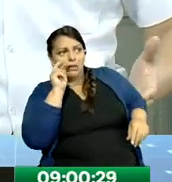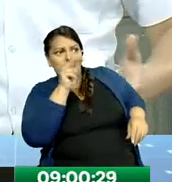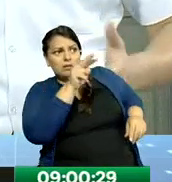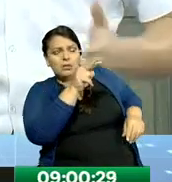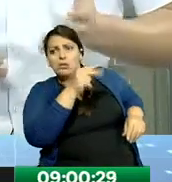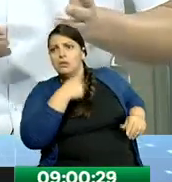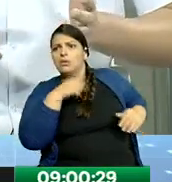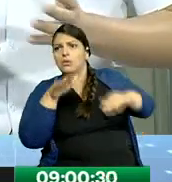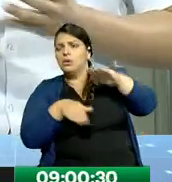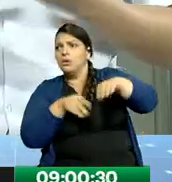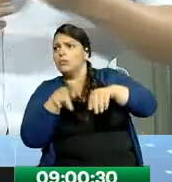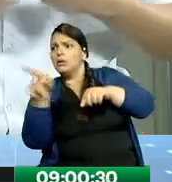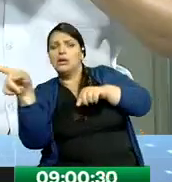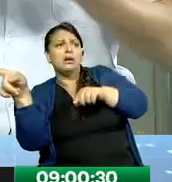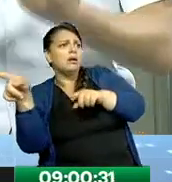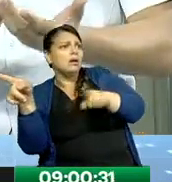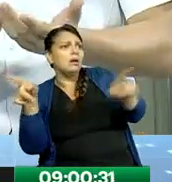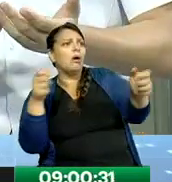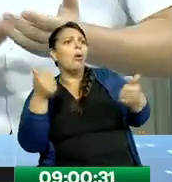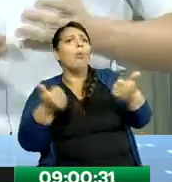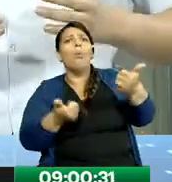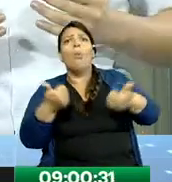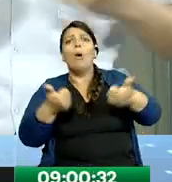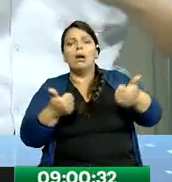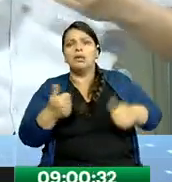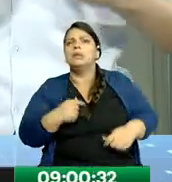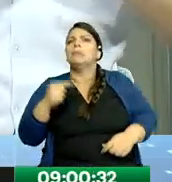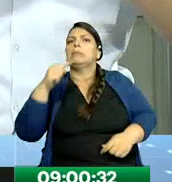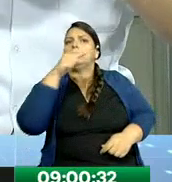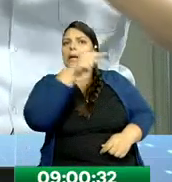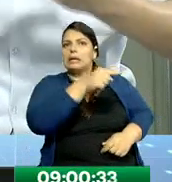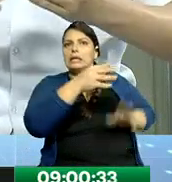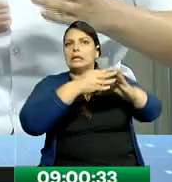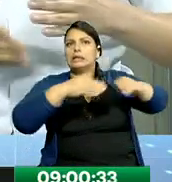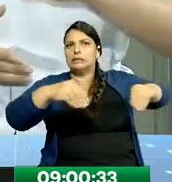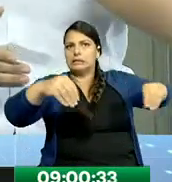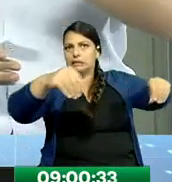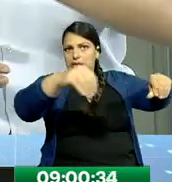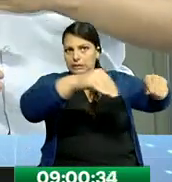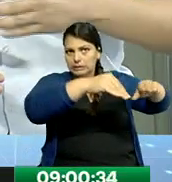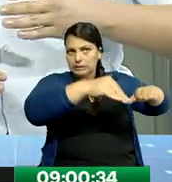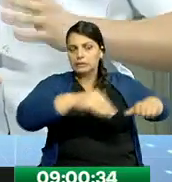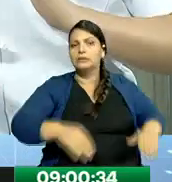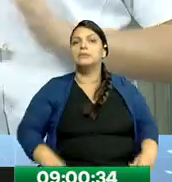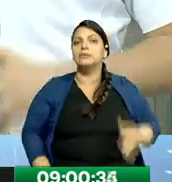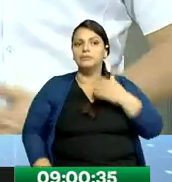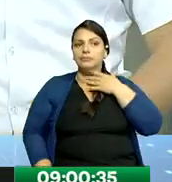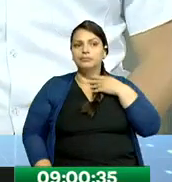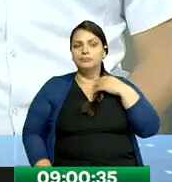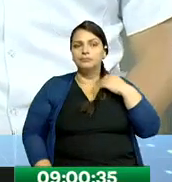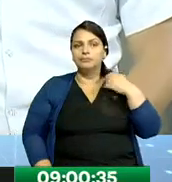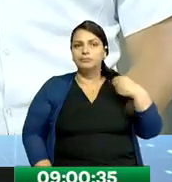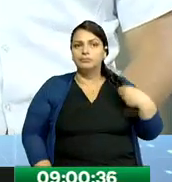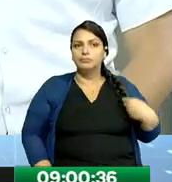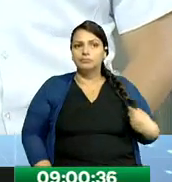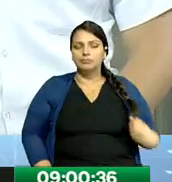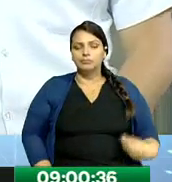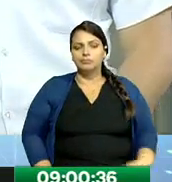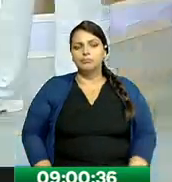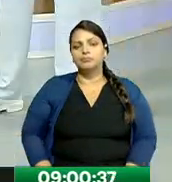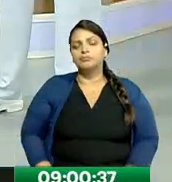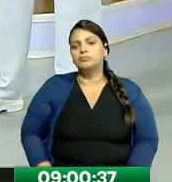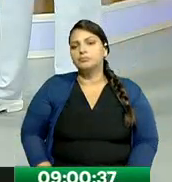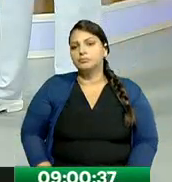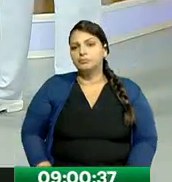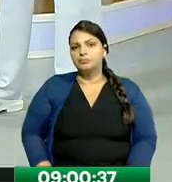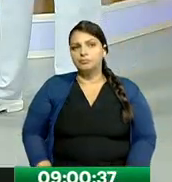difícil. Recordemos que estamos peleando contra la naturaleza. Entonces, preferible dejarse un poco llevar y nadar en paralelo para ir saliendo. Ahora, en otro escenario, si